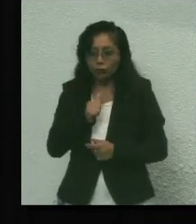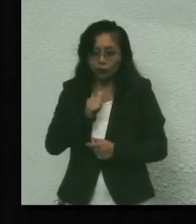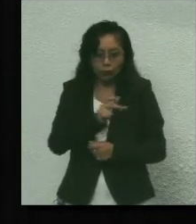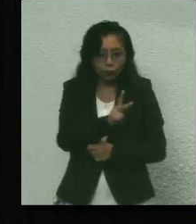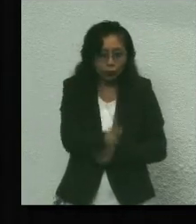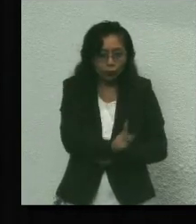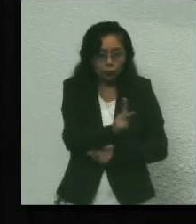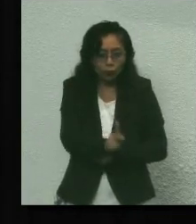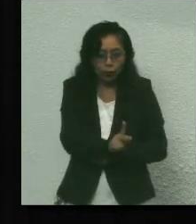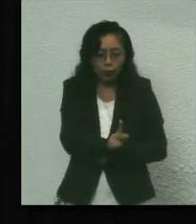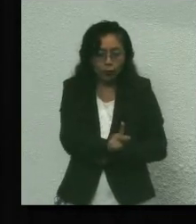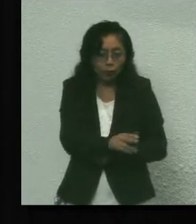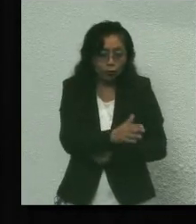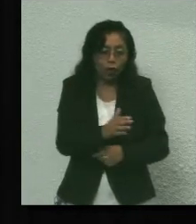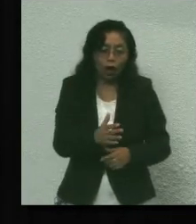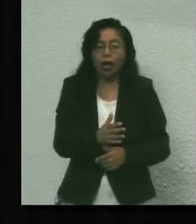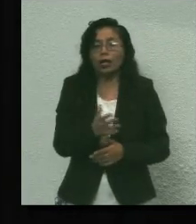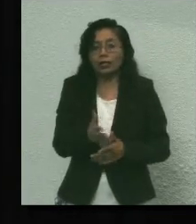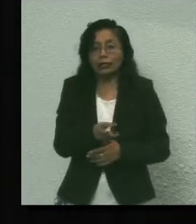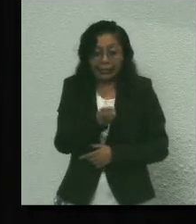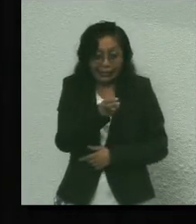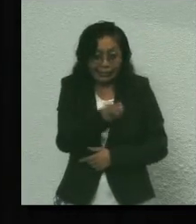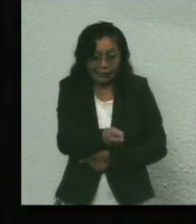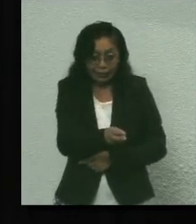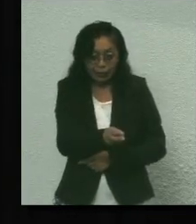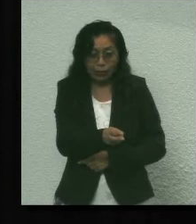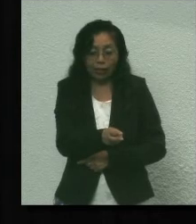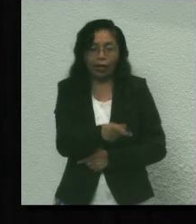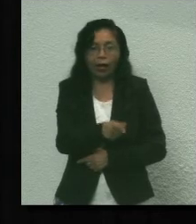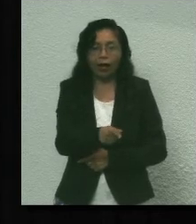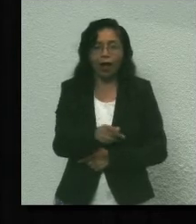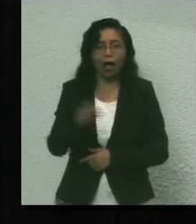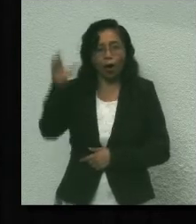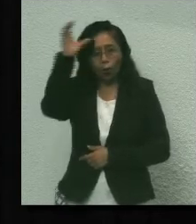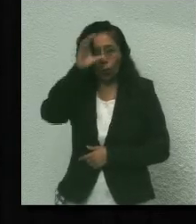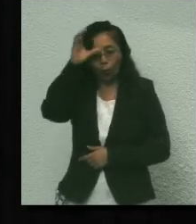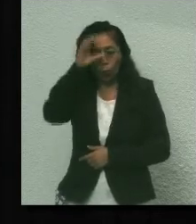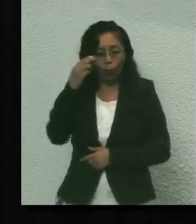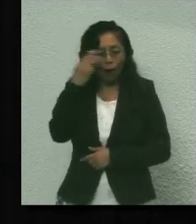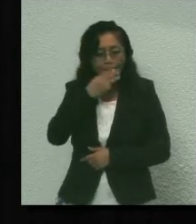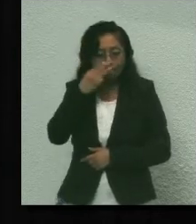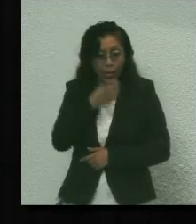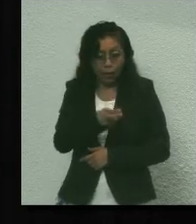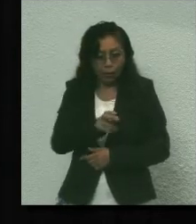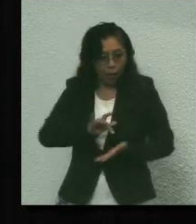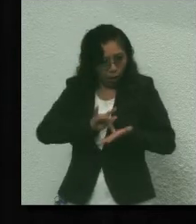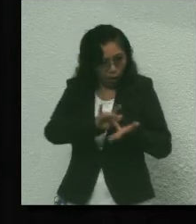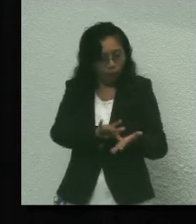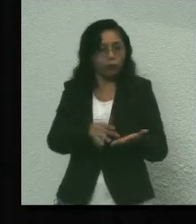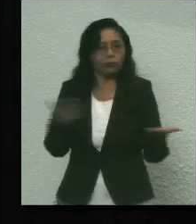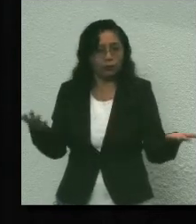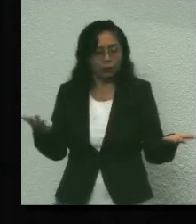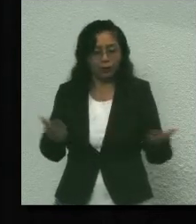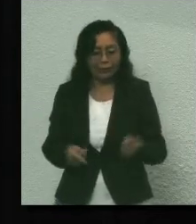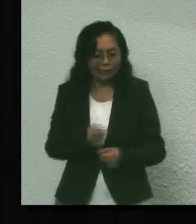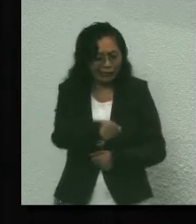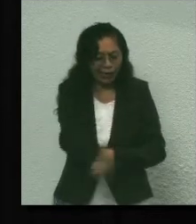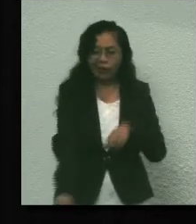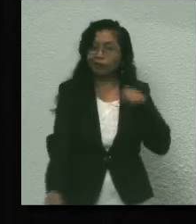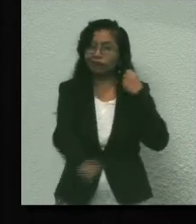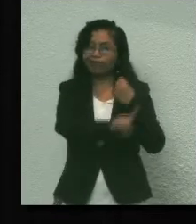y comunidades a nuestra etnia a nuestro origen el rezago social